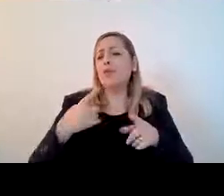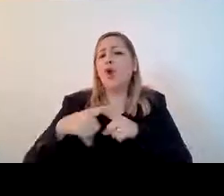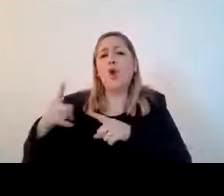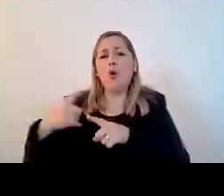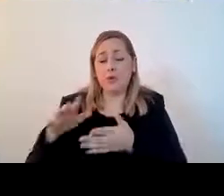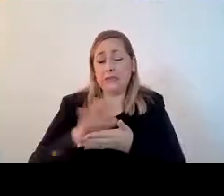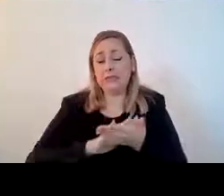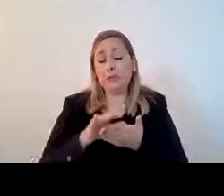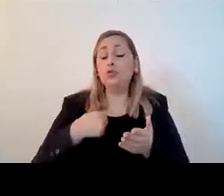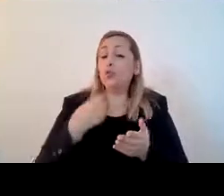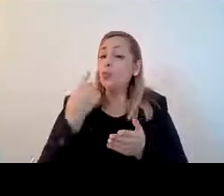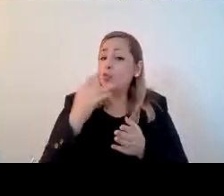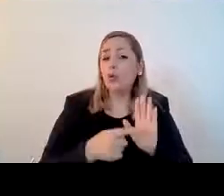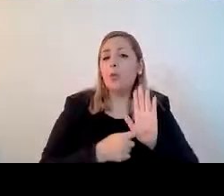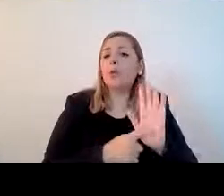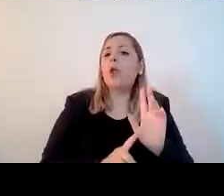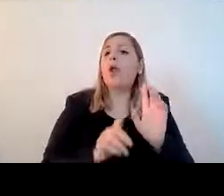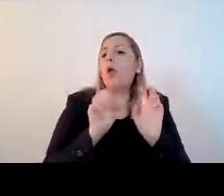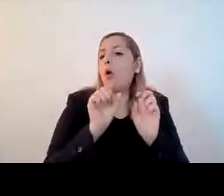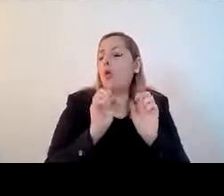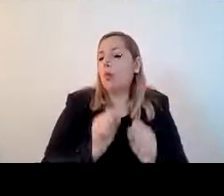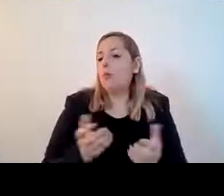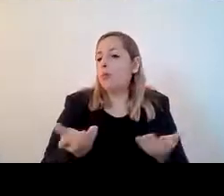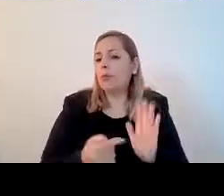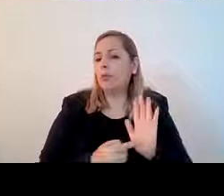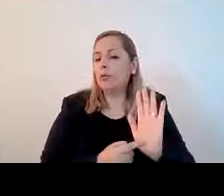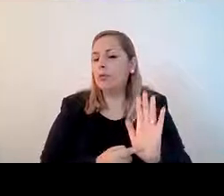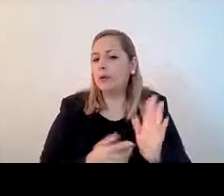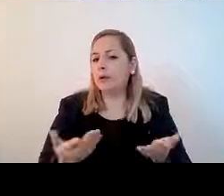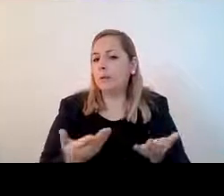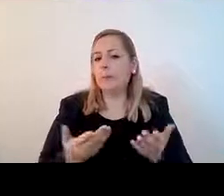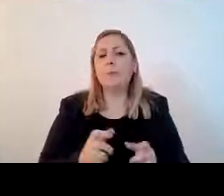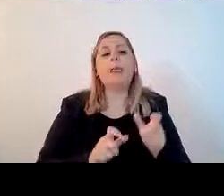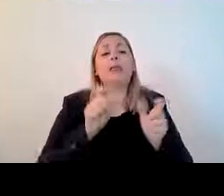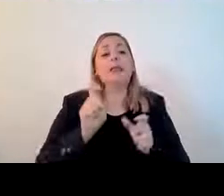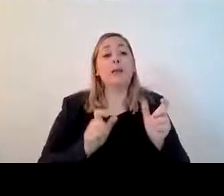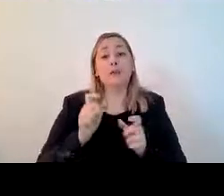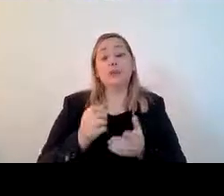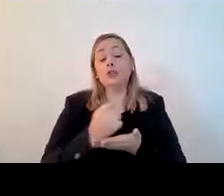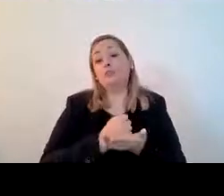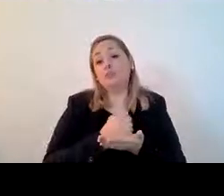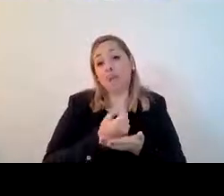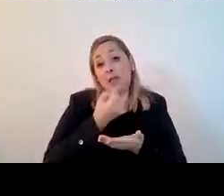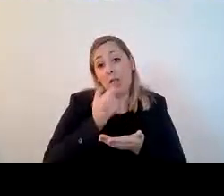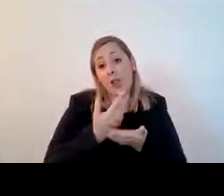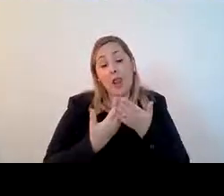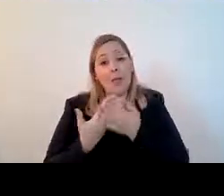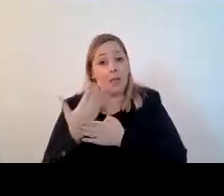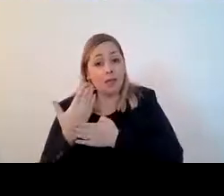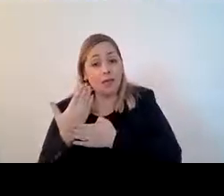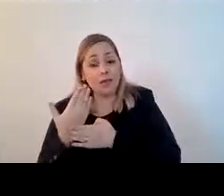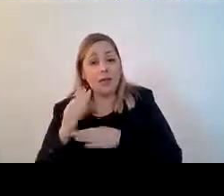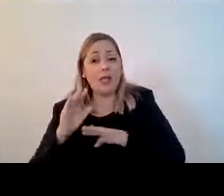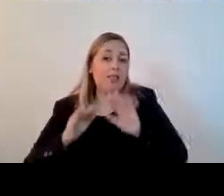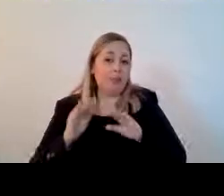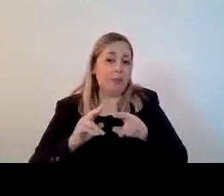que una visión de cómo puede darse. Entonces, normalmente la gente toma en la mañana la dosis y dependiendo de lo que tenga